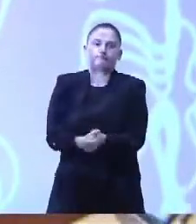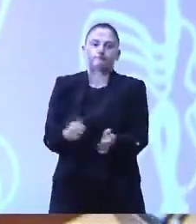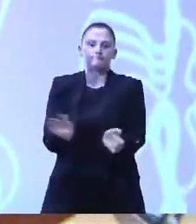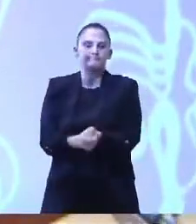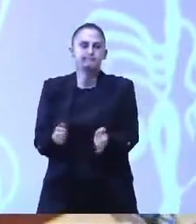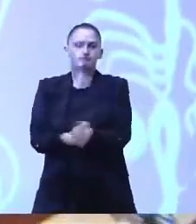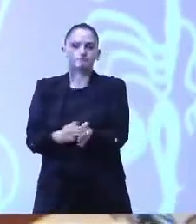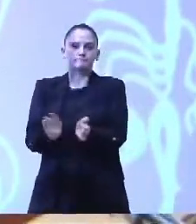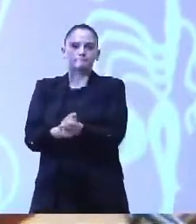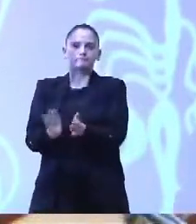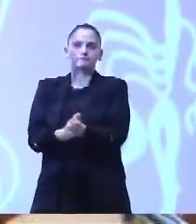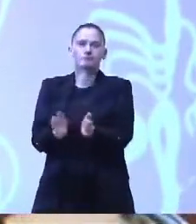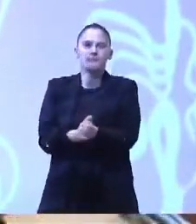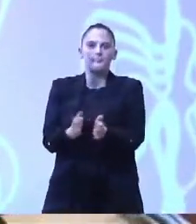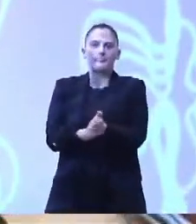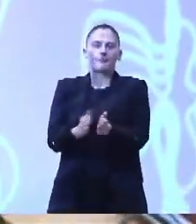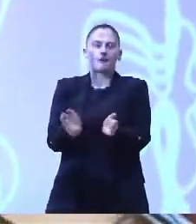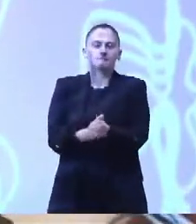interprofesional.